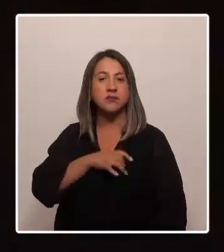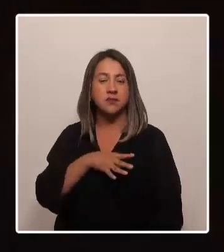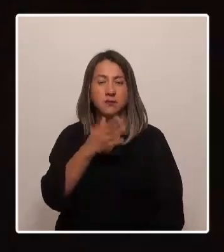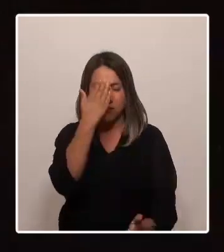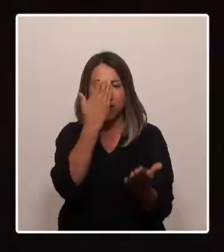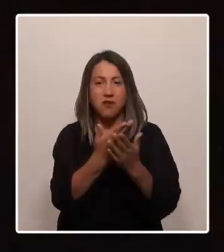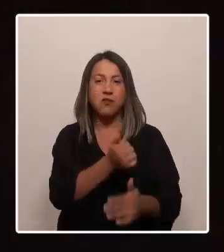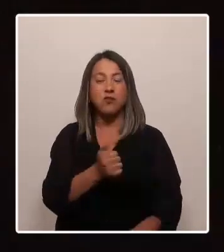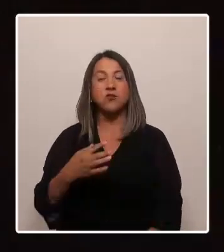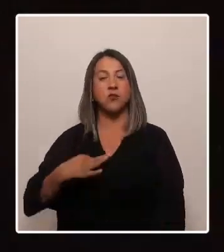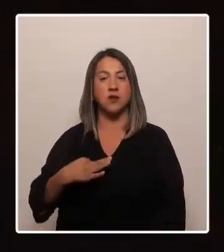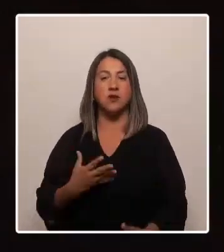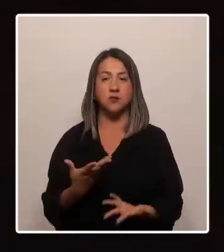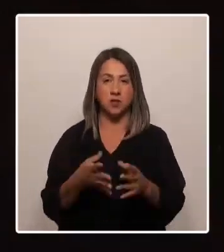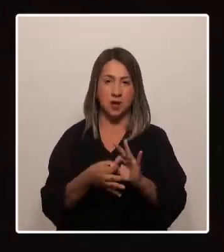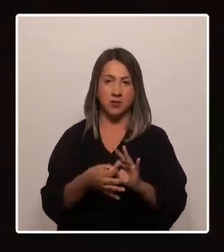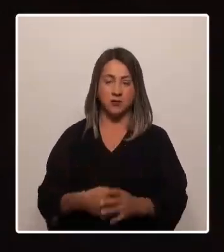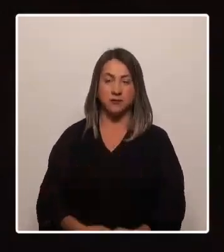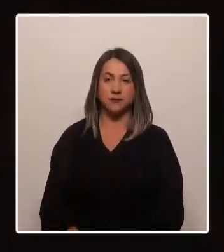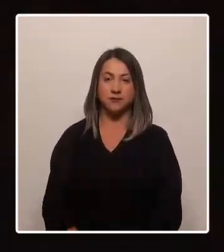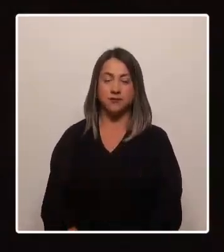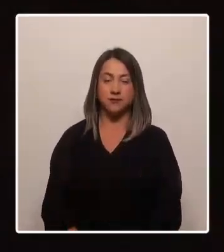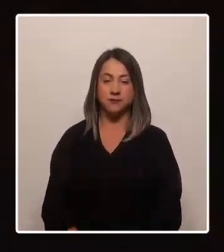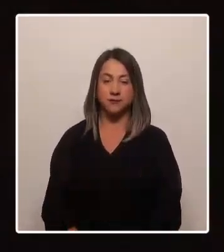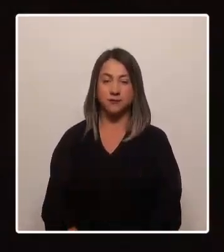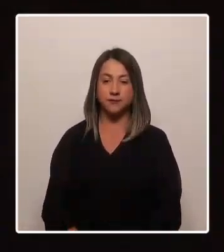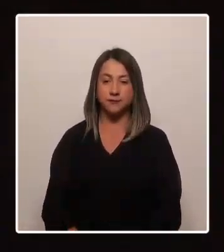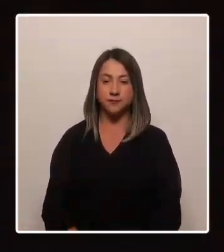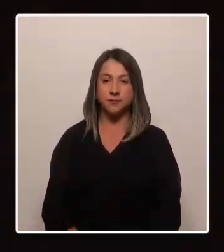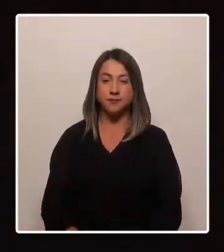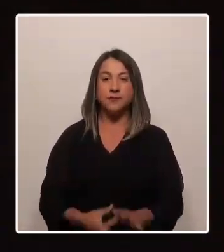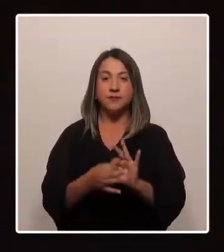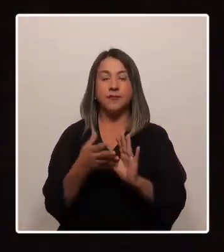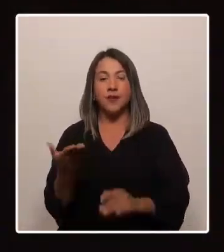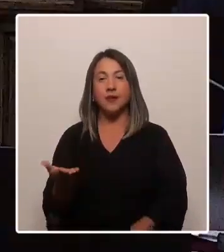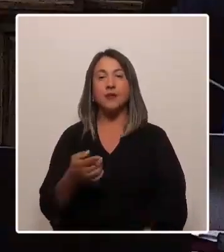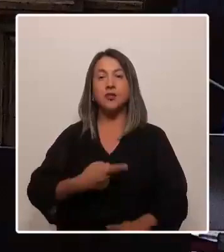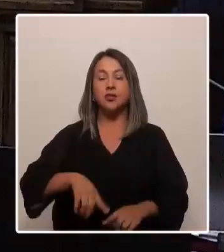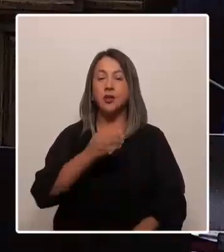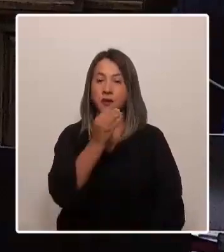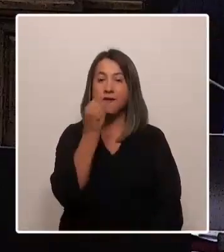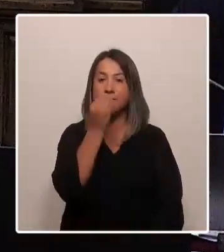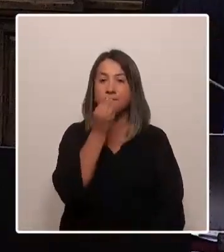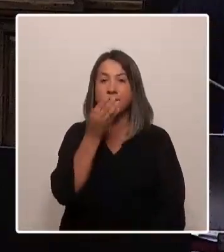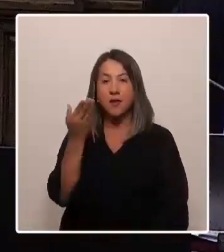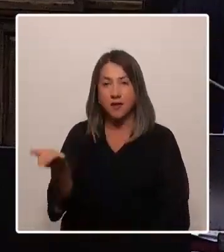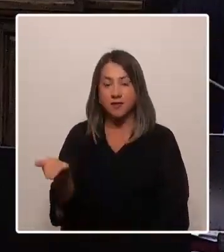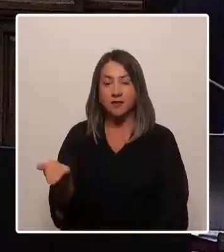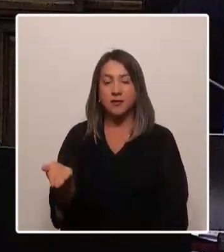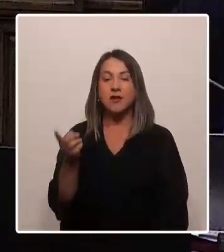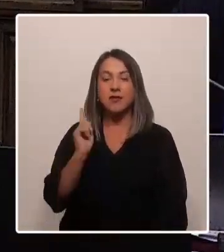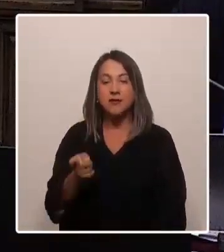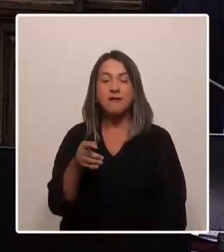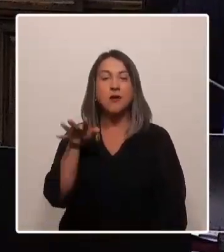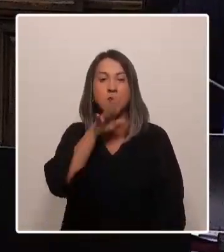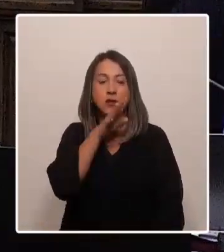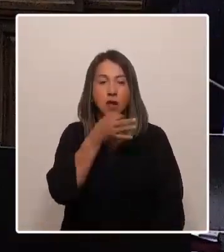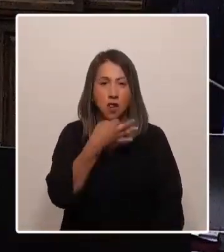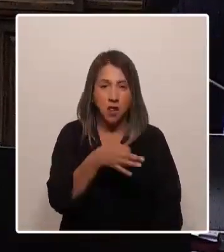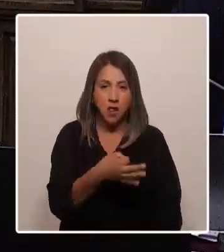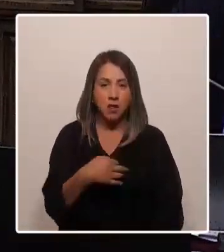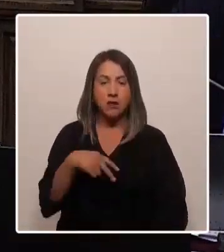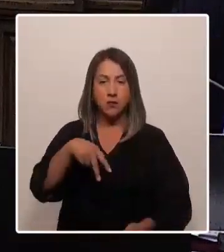Muchas gracias. Gracias. Convencional Bessi Gallardo tiene que hacer uso de la palabra desde su pupitre, por